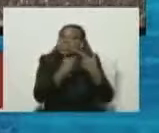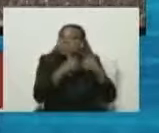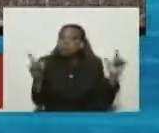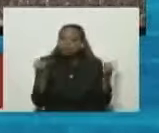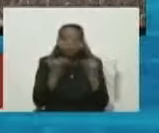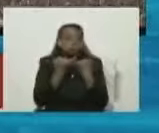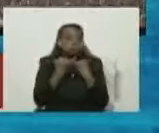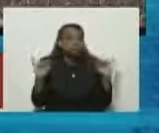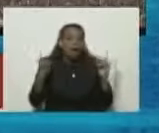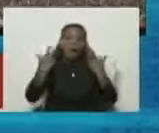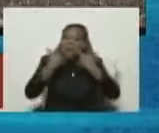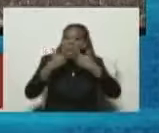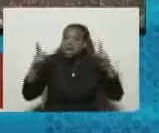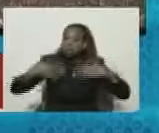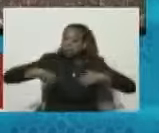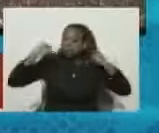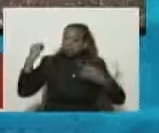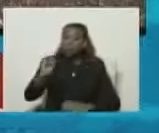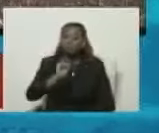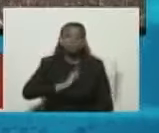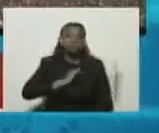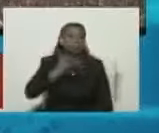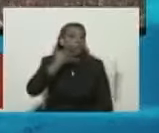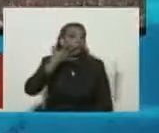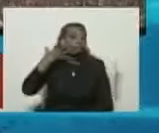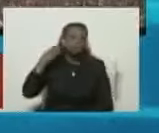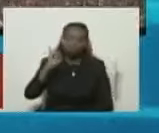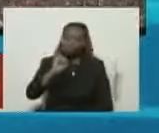independiente, libre y soberano.